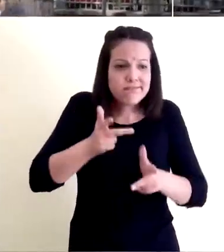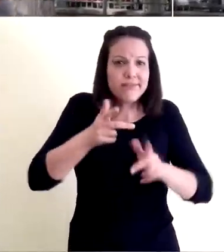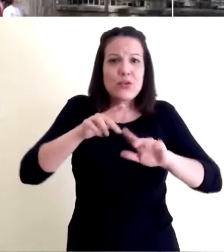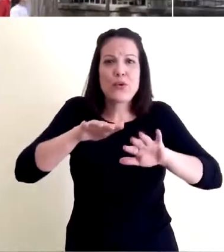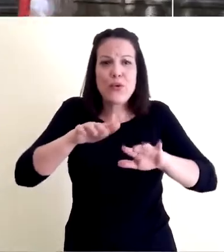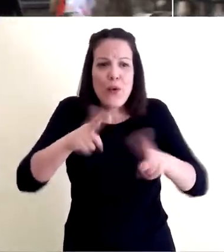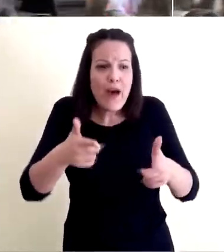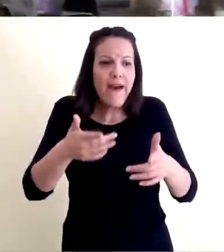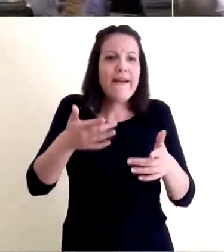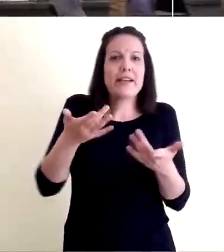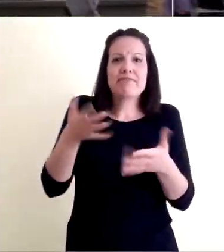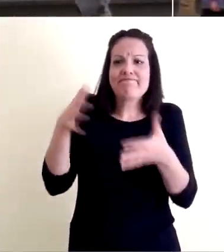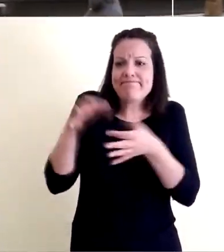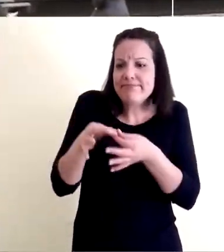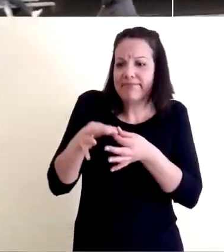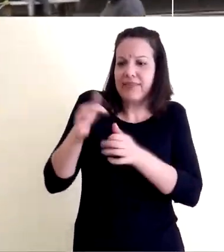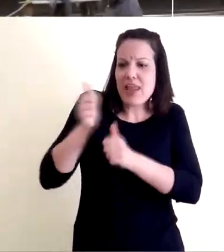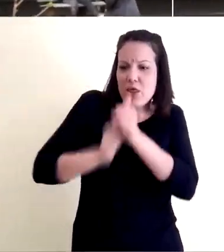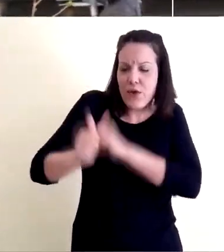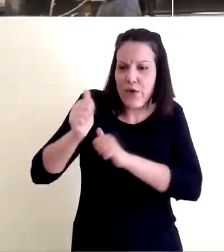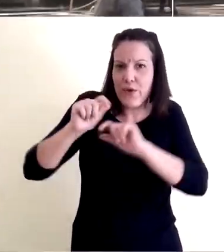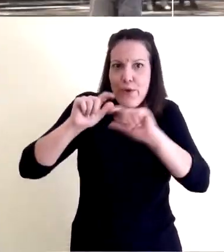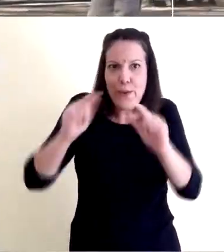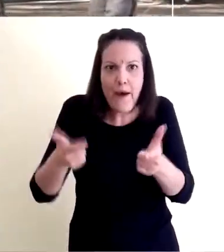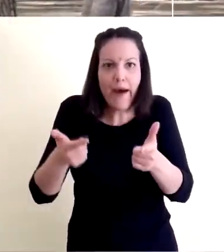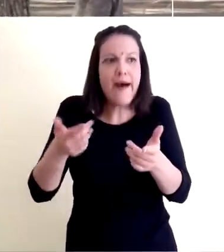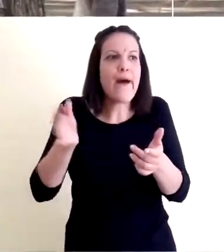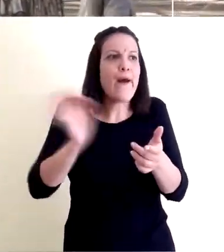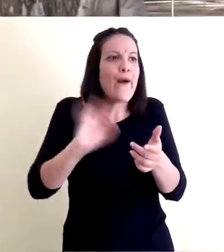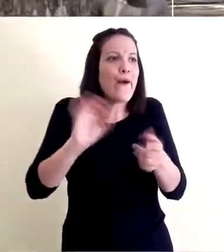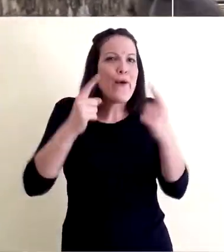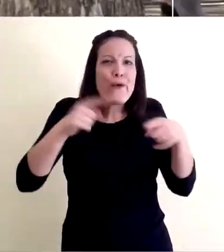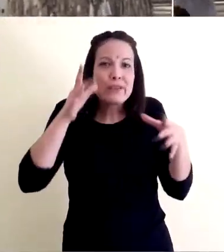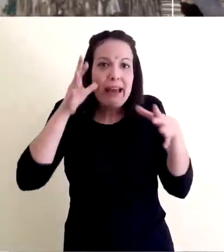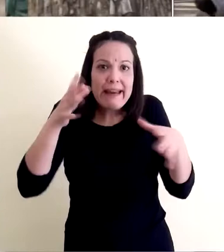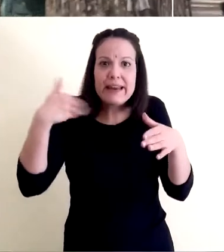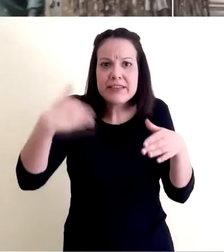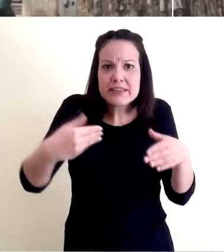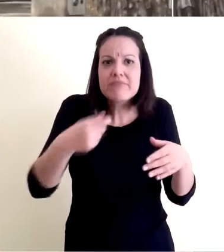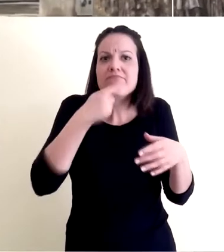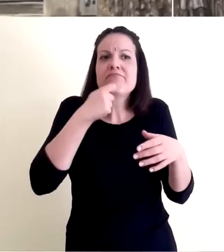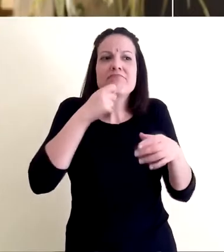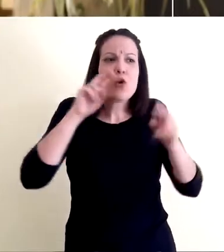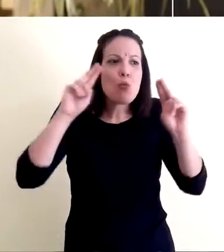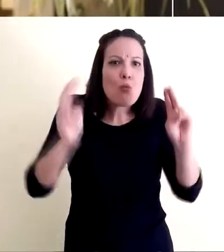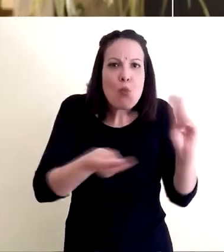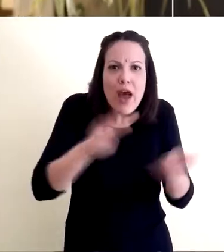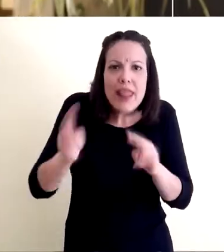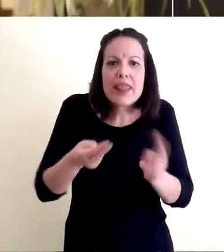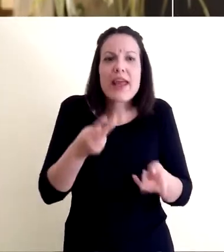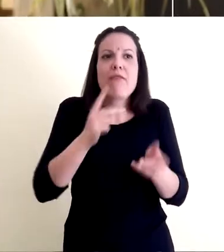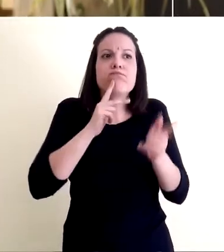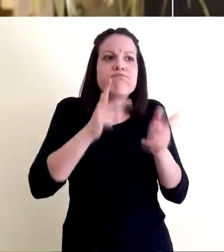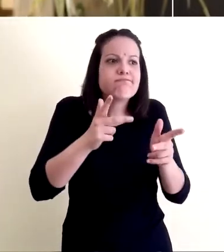si no hablamos de las situaciones graves que pasaron, de los fallecimientos, de las muertes que